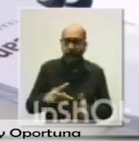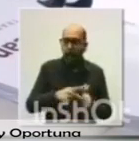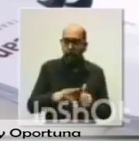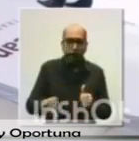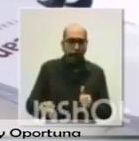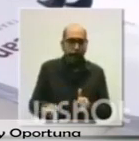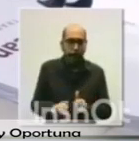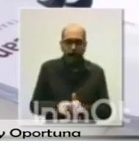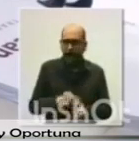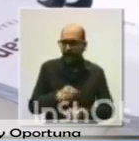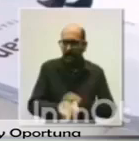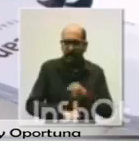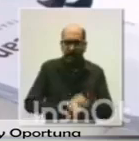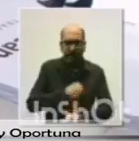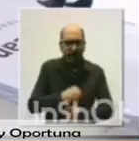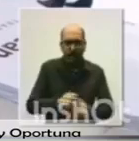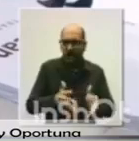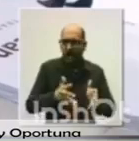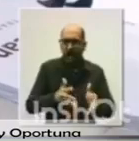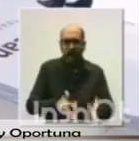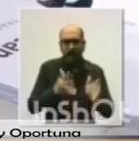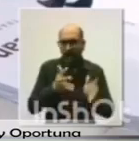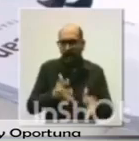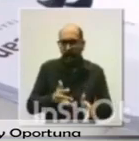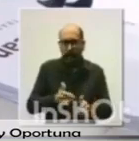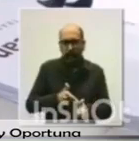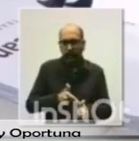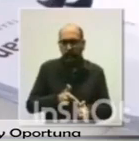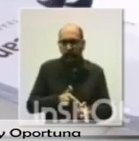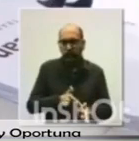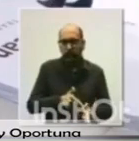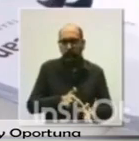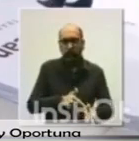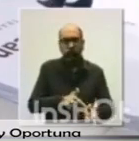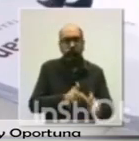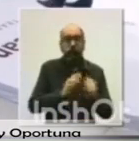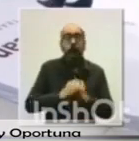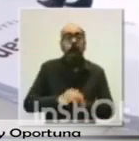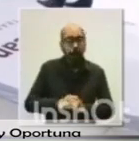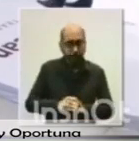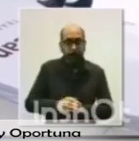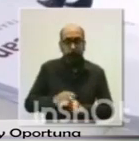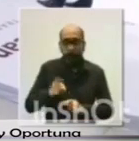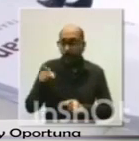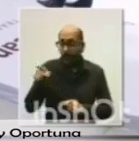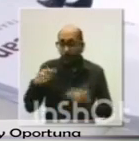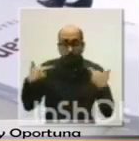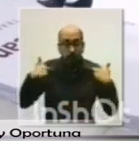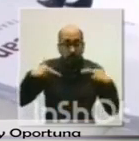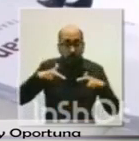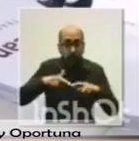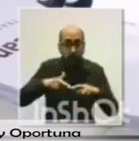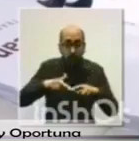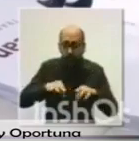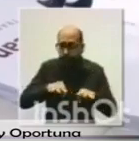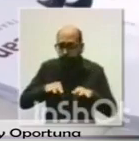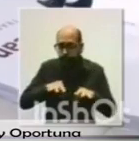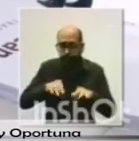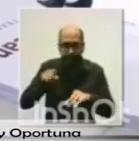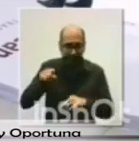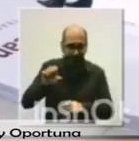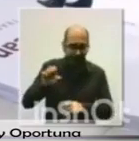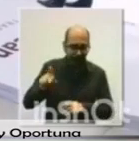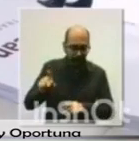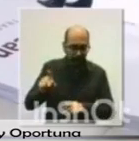basificación, es decir, es para toda su vida de los maestros, evidentemente durante este trayecto de su vida laboral en la Secretaría de